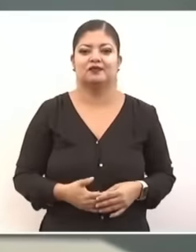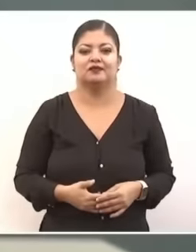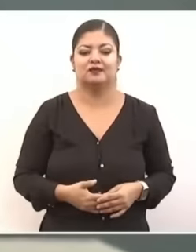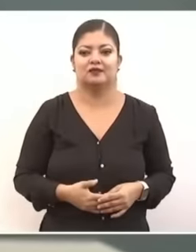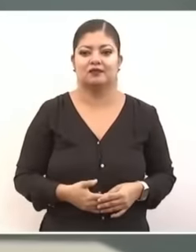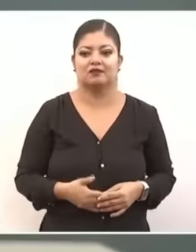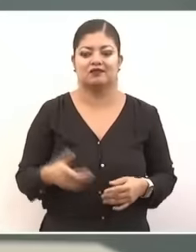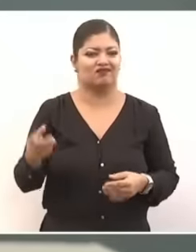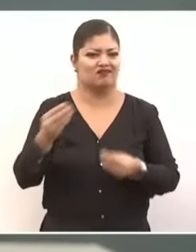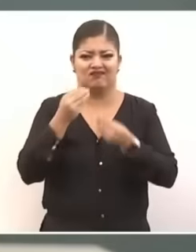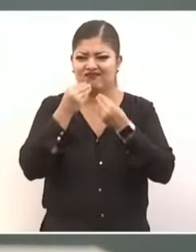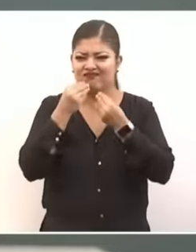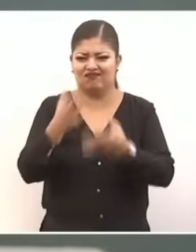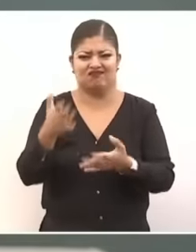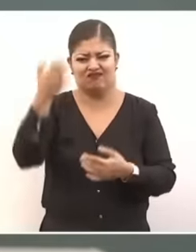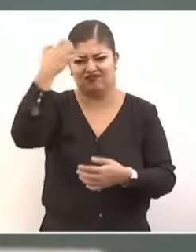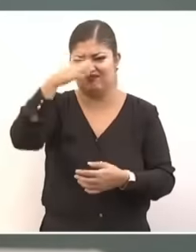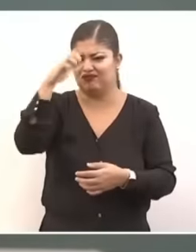extraordinaria.